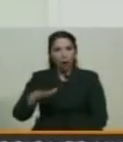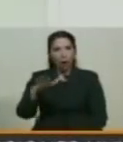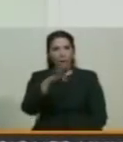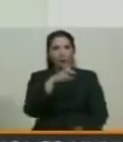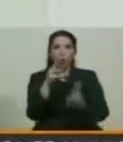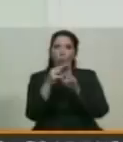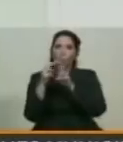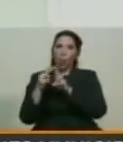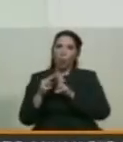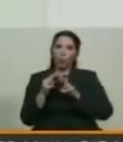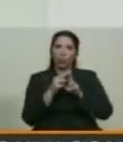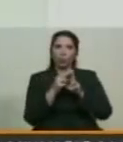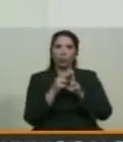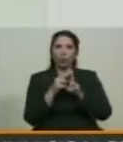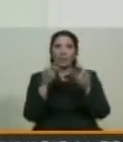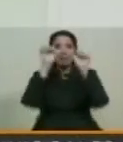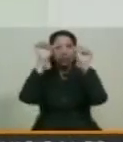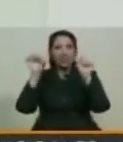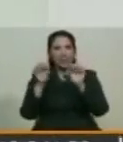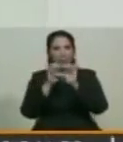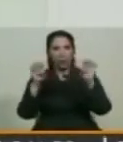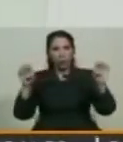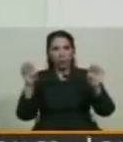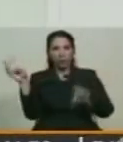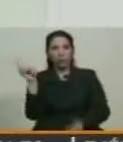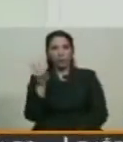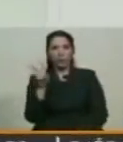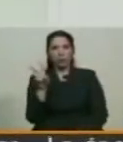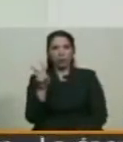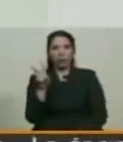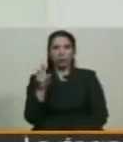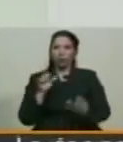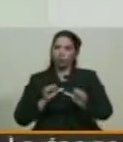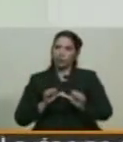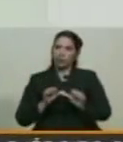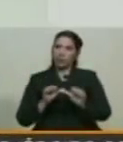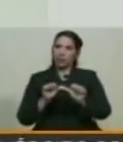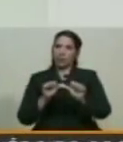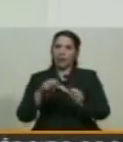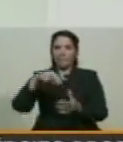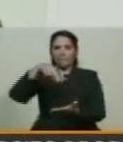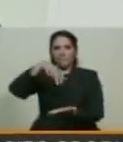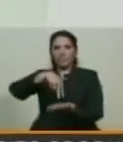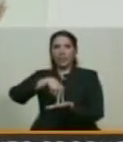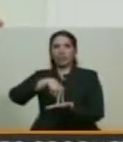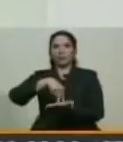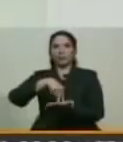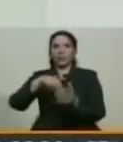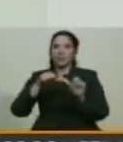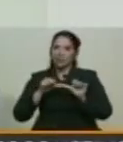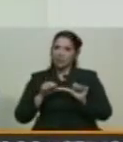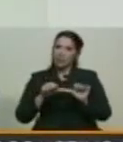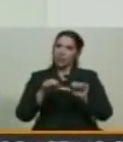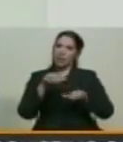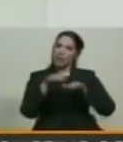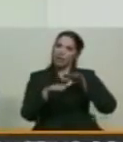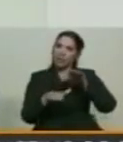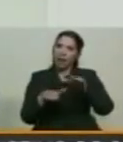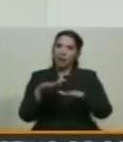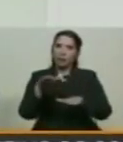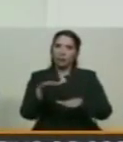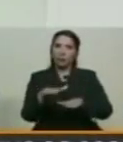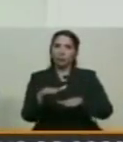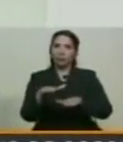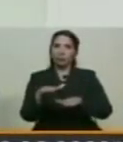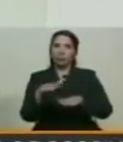que el sistema educativo venezolano sigue de pie, sigue andando con